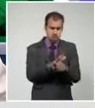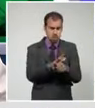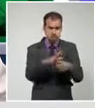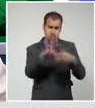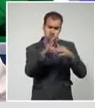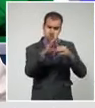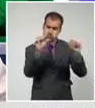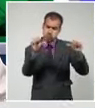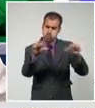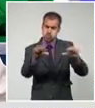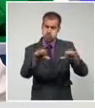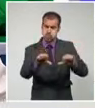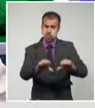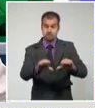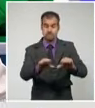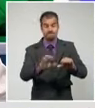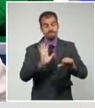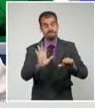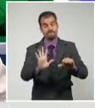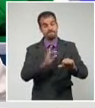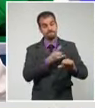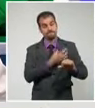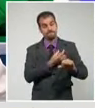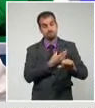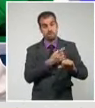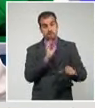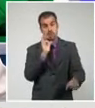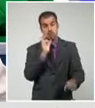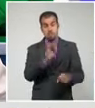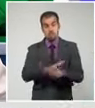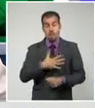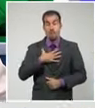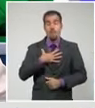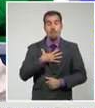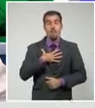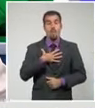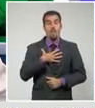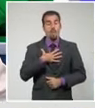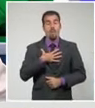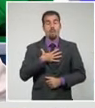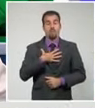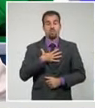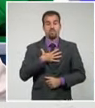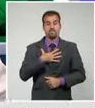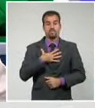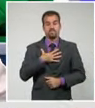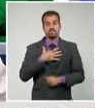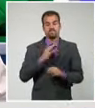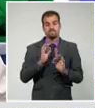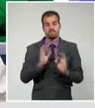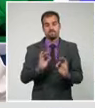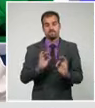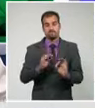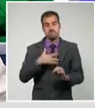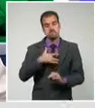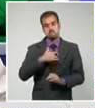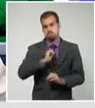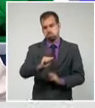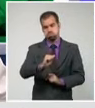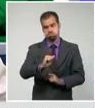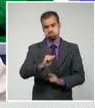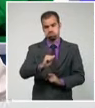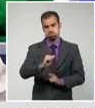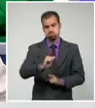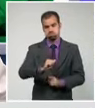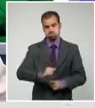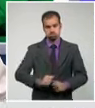lamentablemente, después de hacer un distrés respiratorio severo, un shock séptico, pues hace una parada cardíaca en